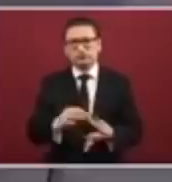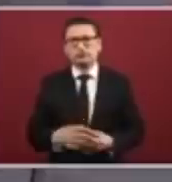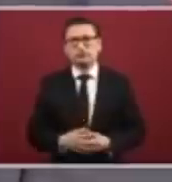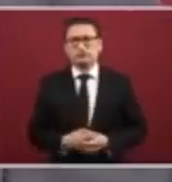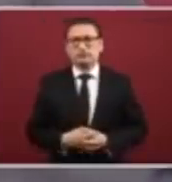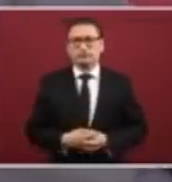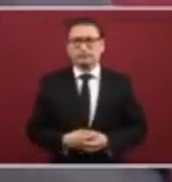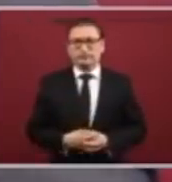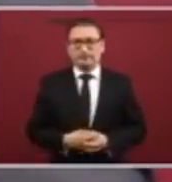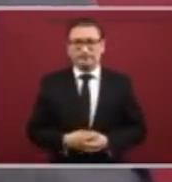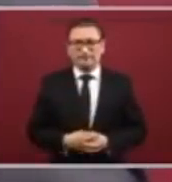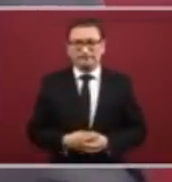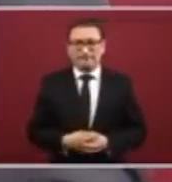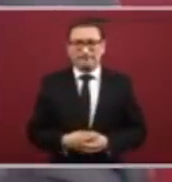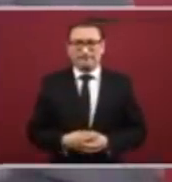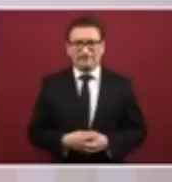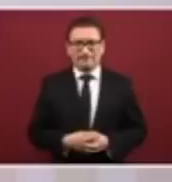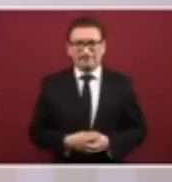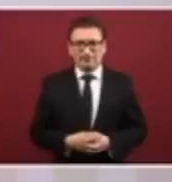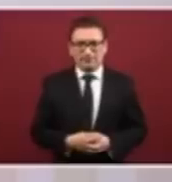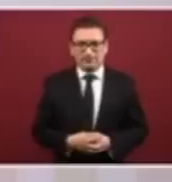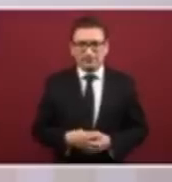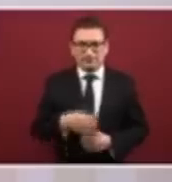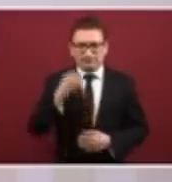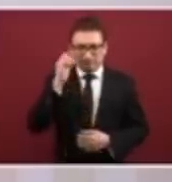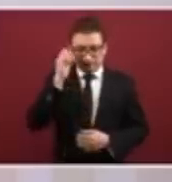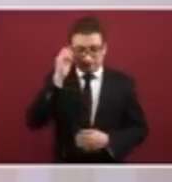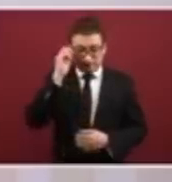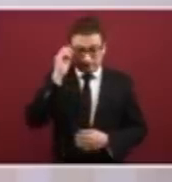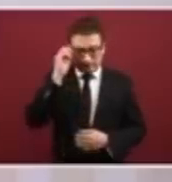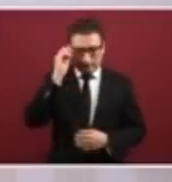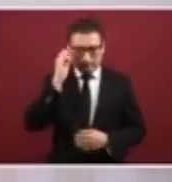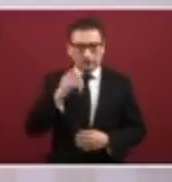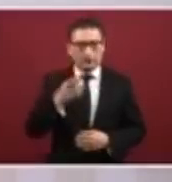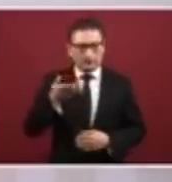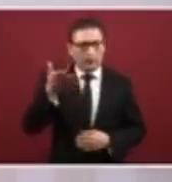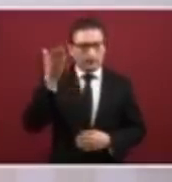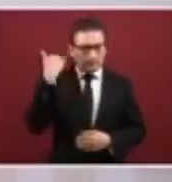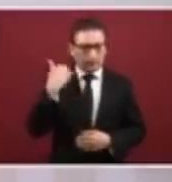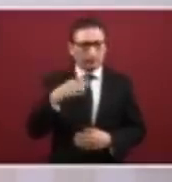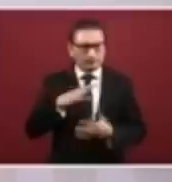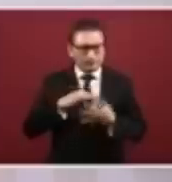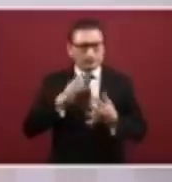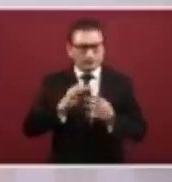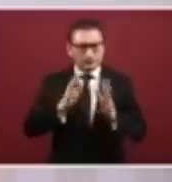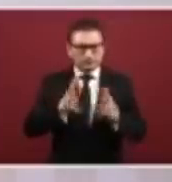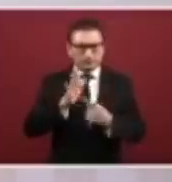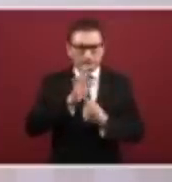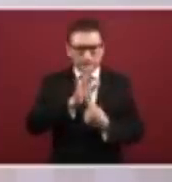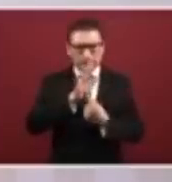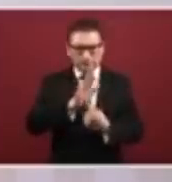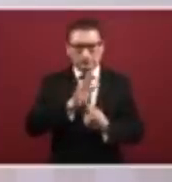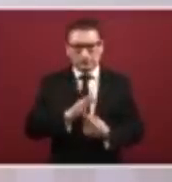de no, le hemos expuesto en otras ocasiones de cómo se cayó